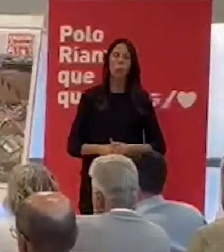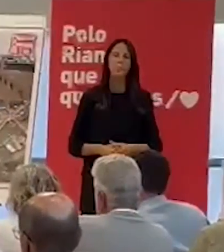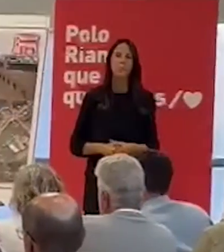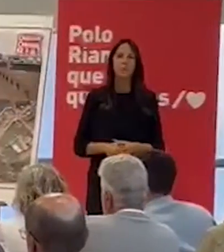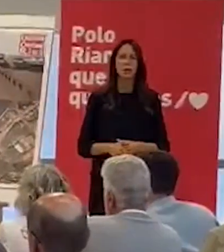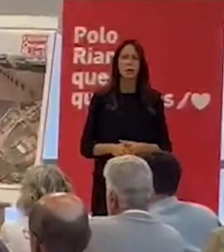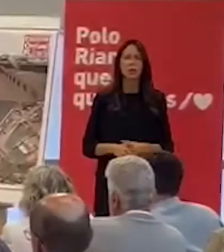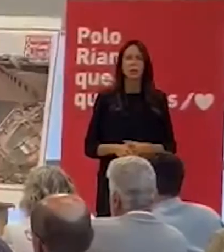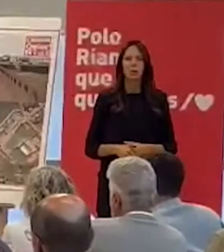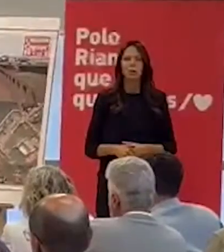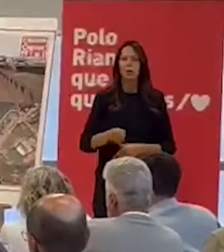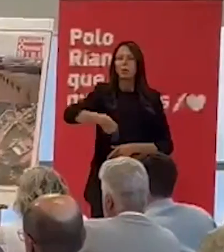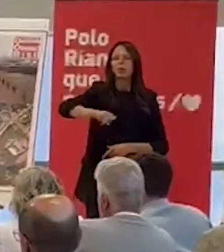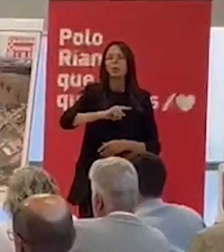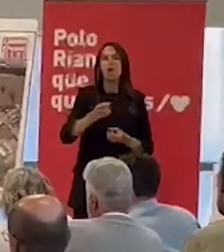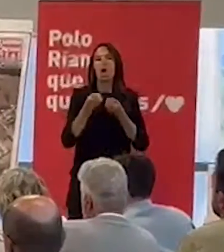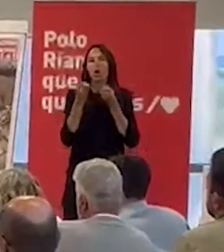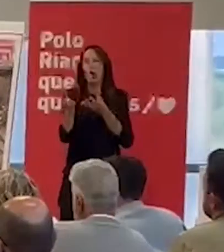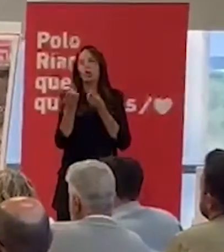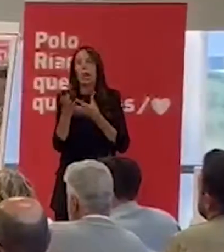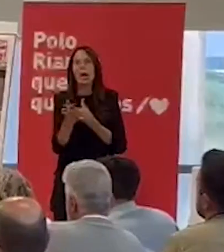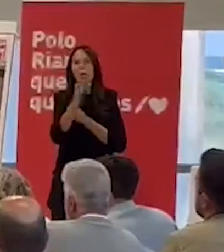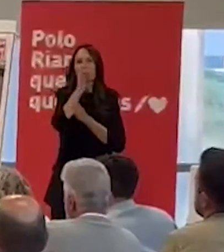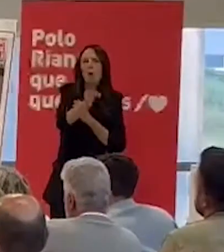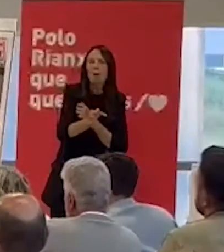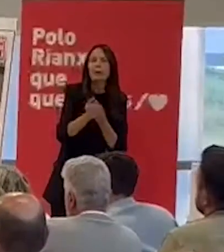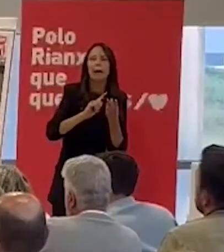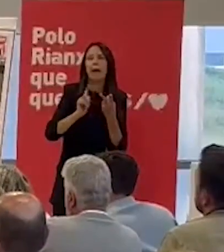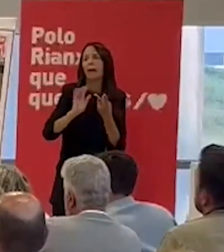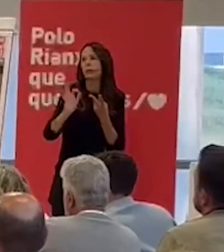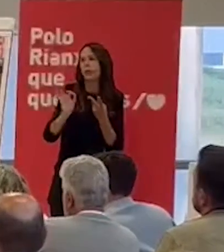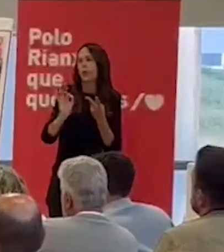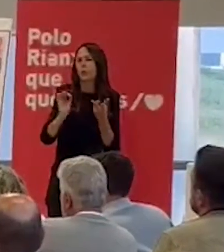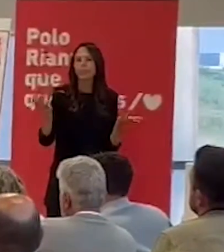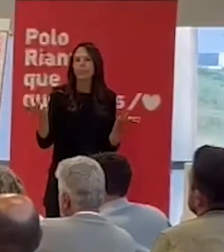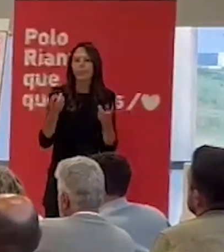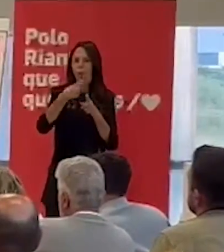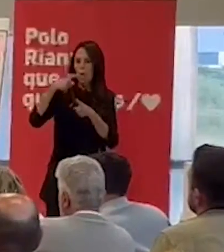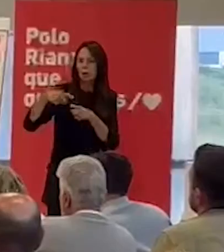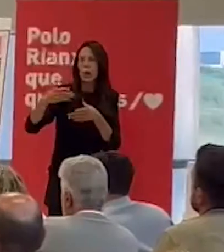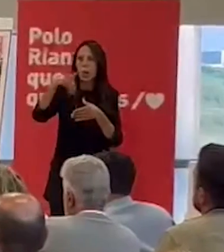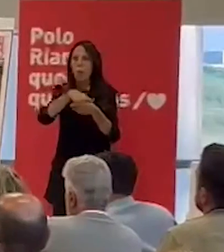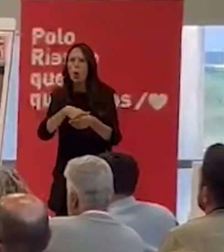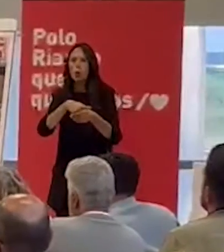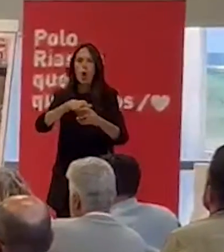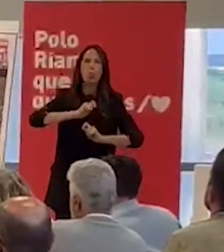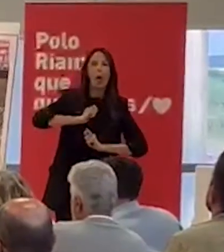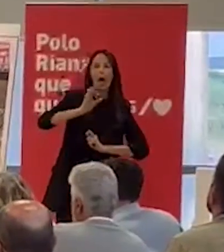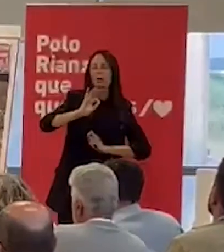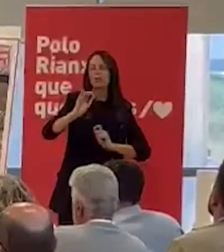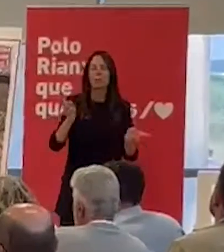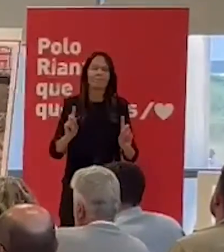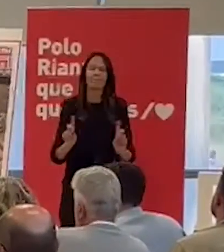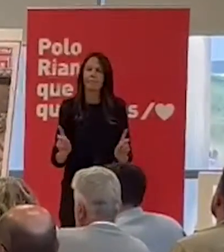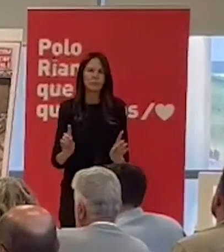O que non vamos a contar é promesas, nin cousas que nin voto que nos deades a nós, nin nada